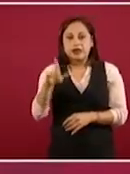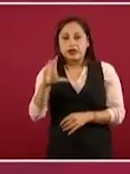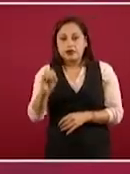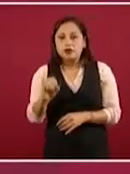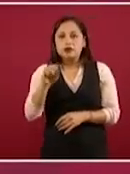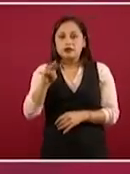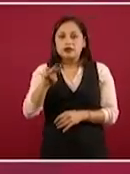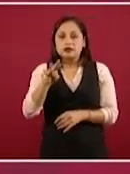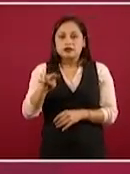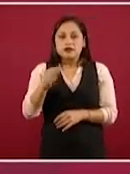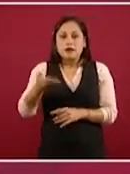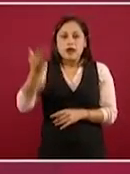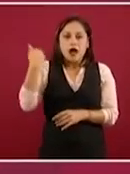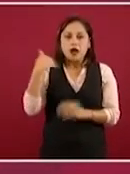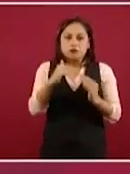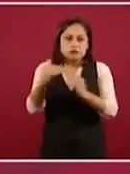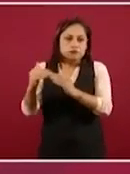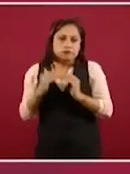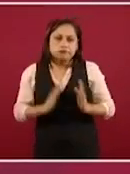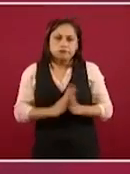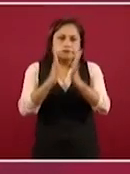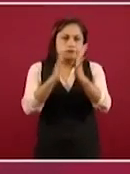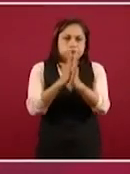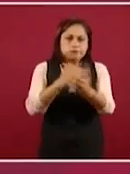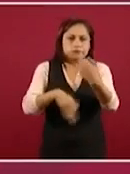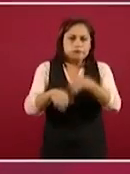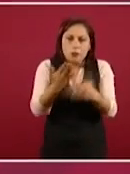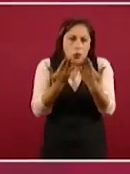¿cuándo hubo democracia?